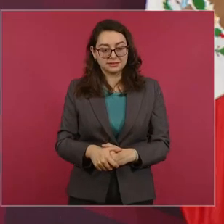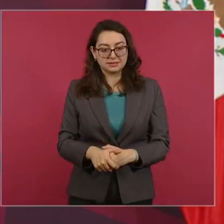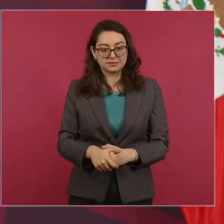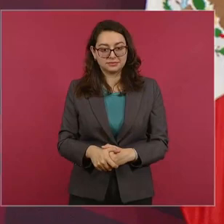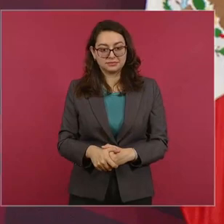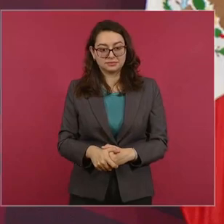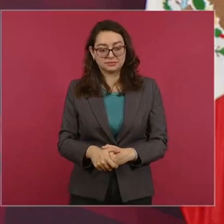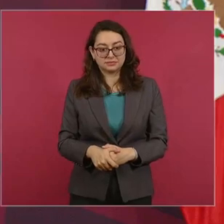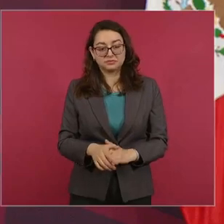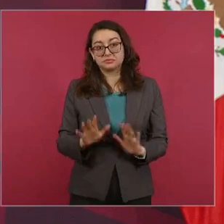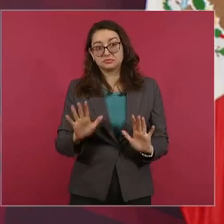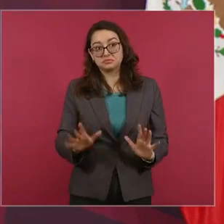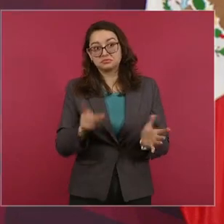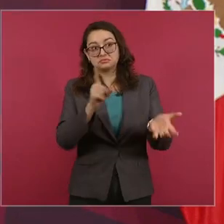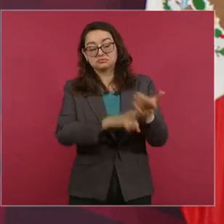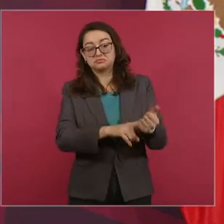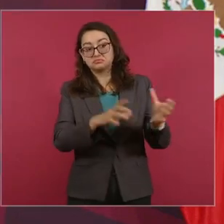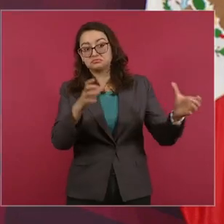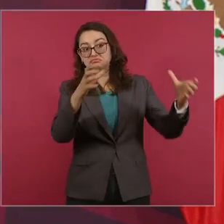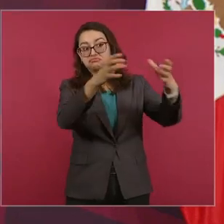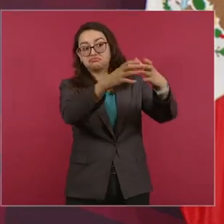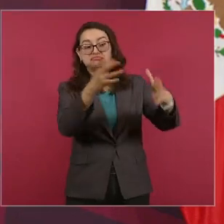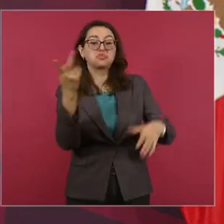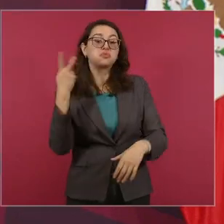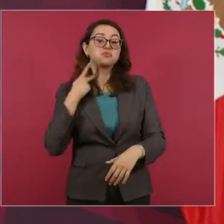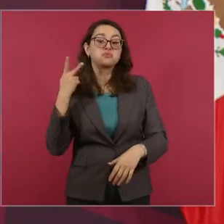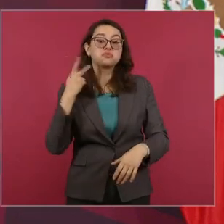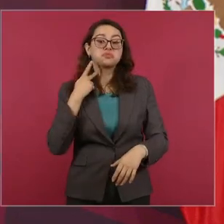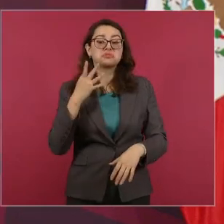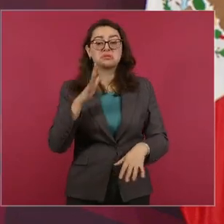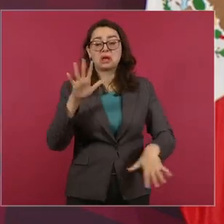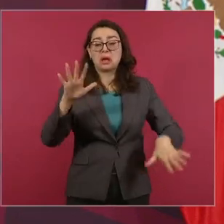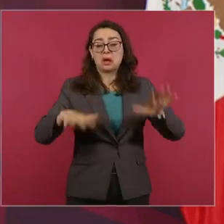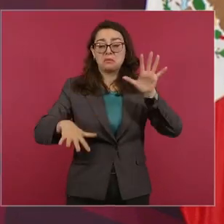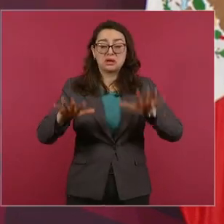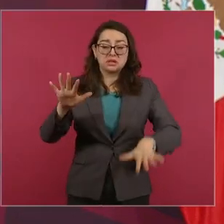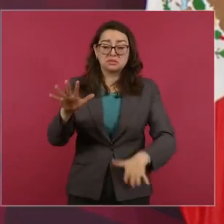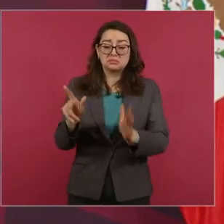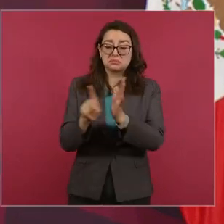era nada más lo que salía en los periódicos.